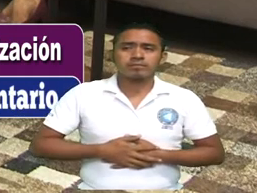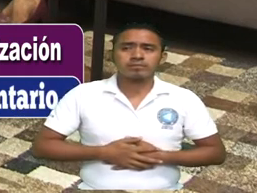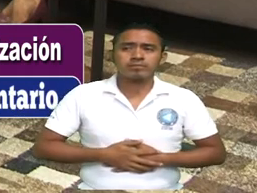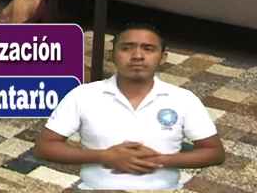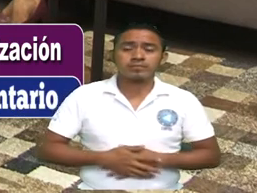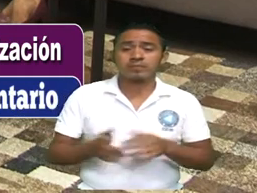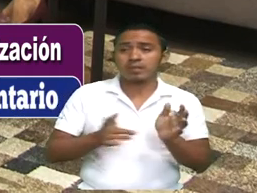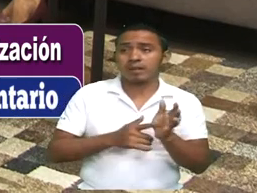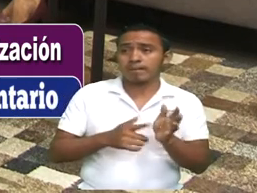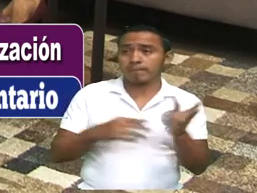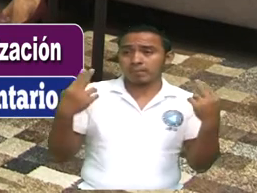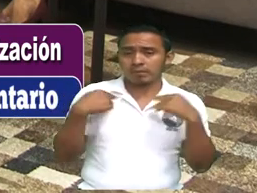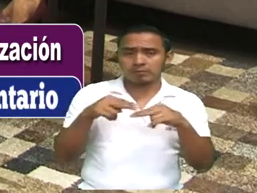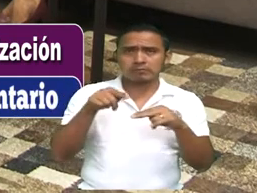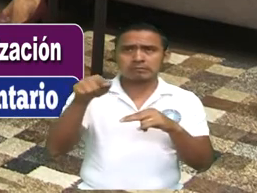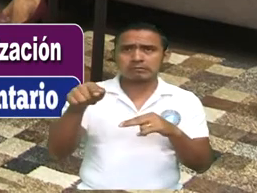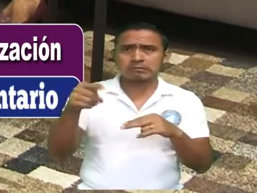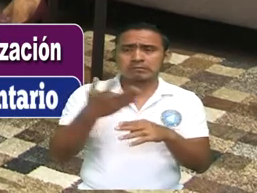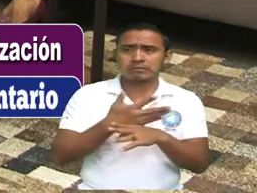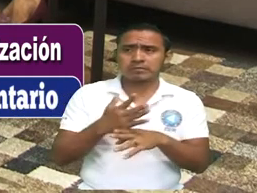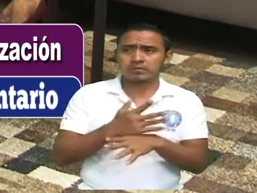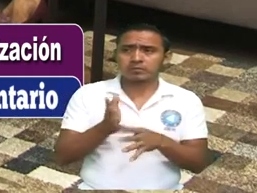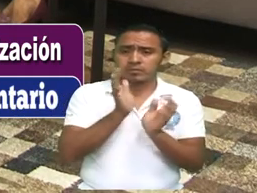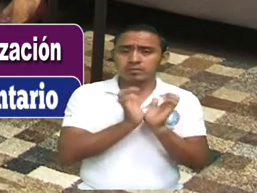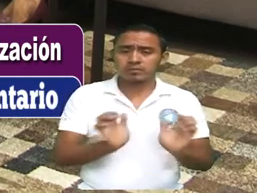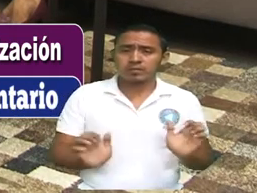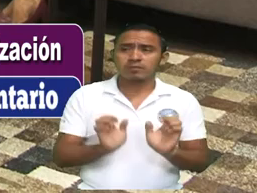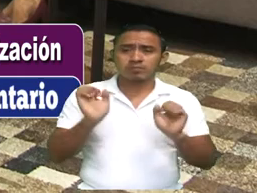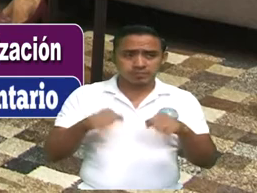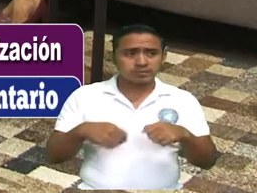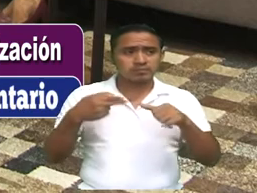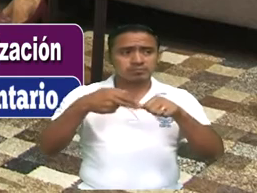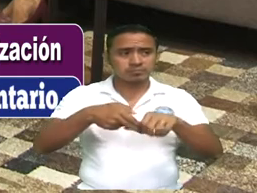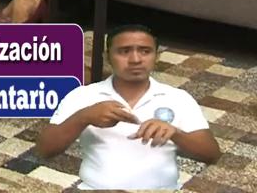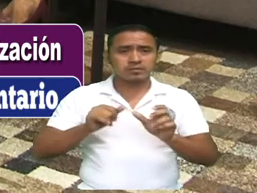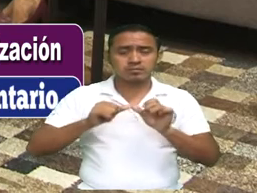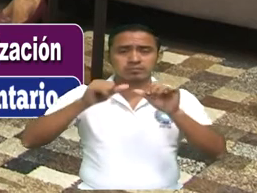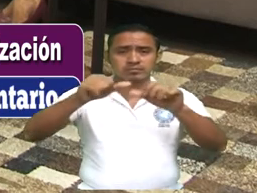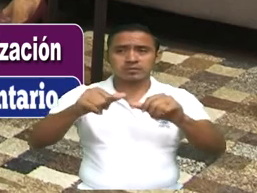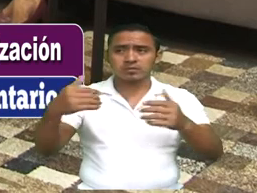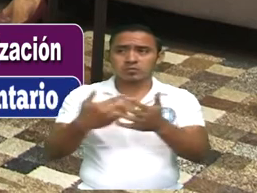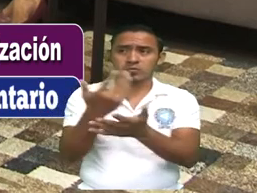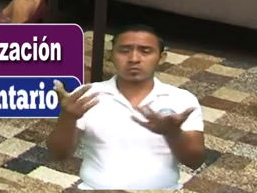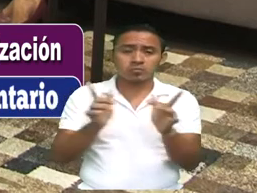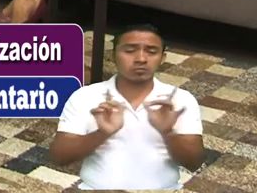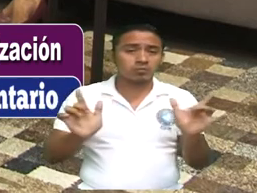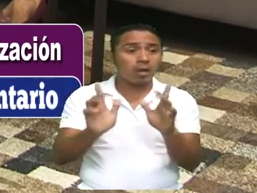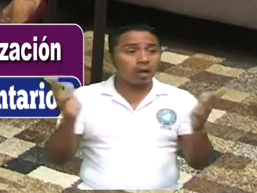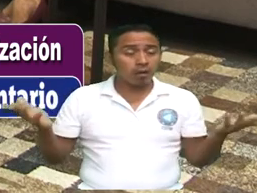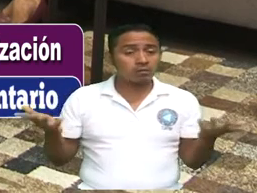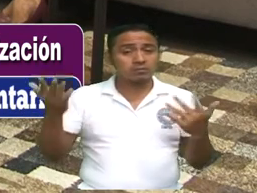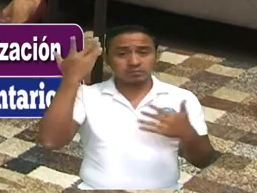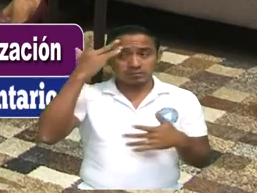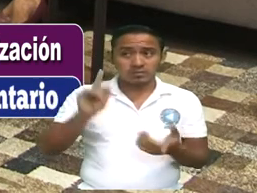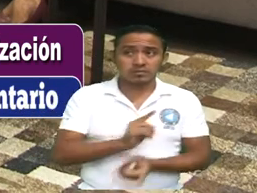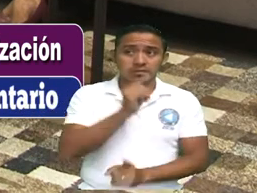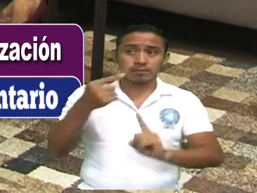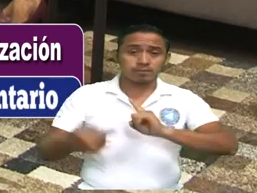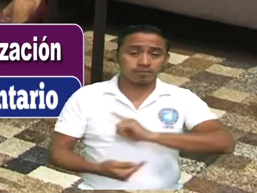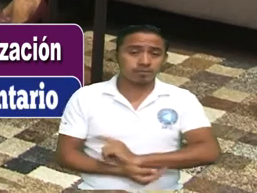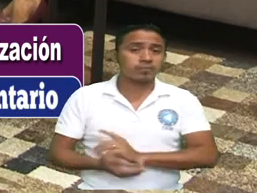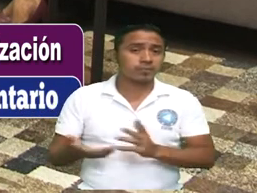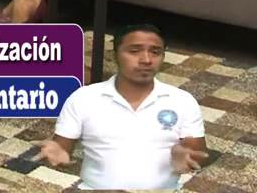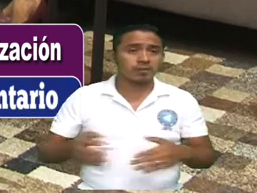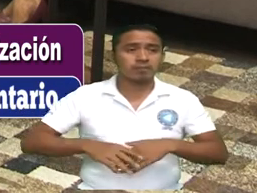el profesor es diferente, y ¿cómo logran que el chavalo se conecte con ese nuevo espacio? Porque creo que el cambio también a ellos les